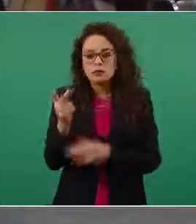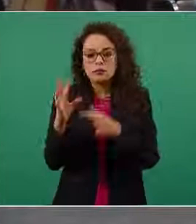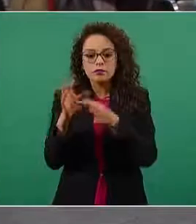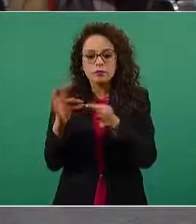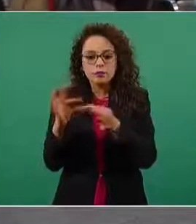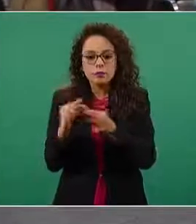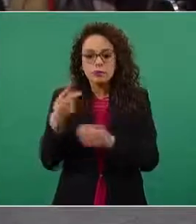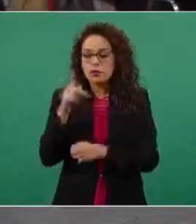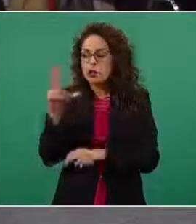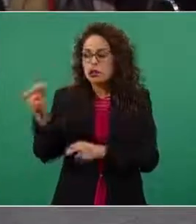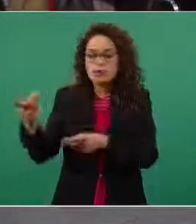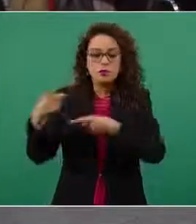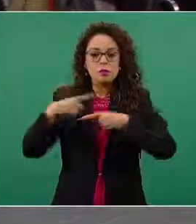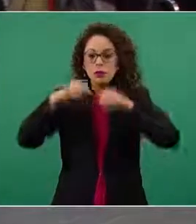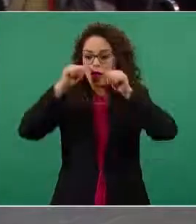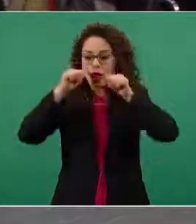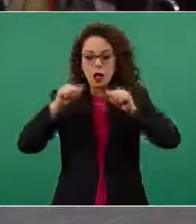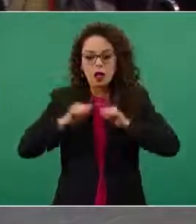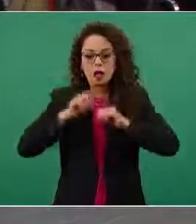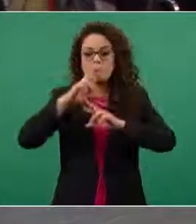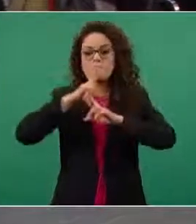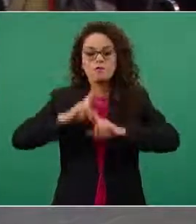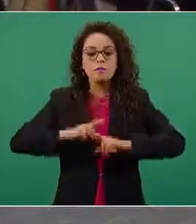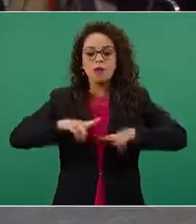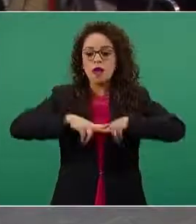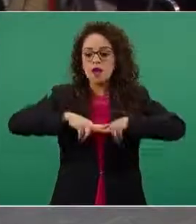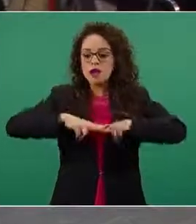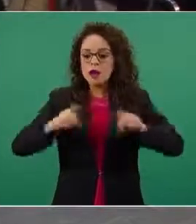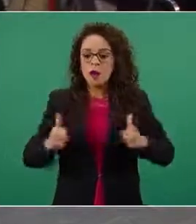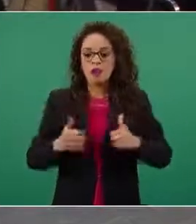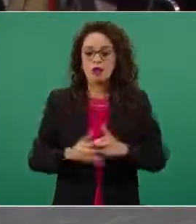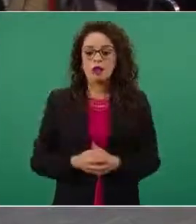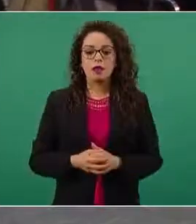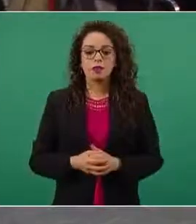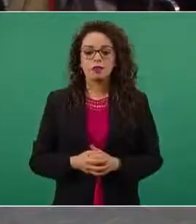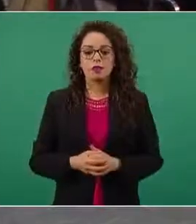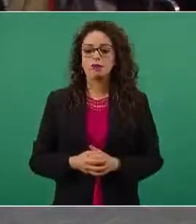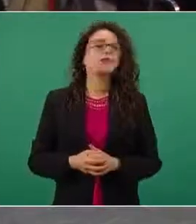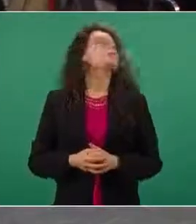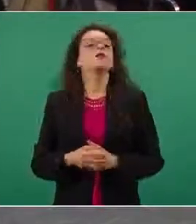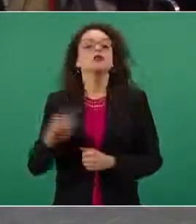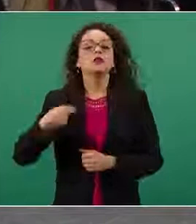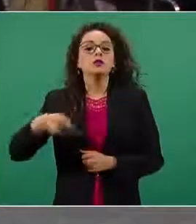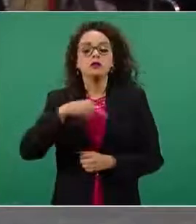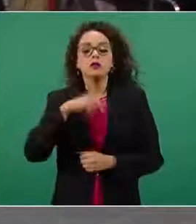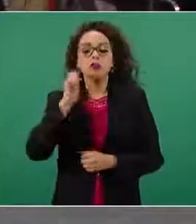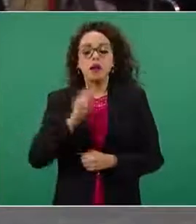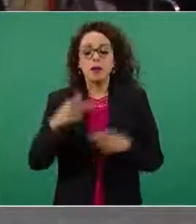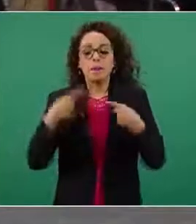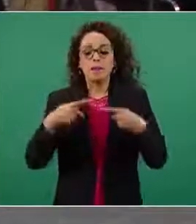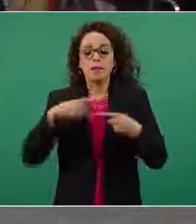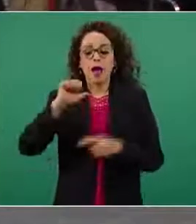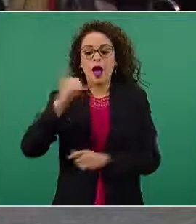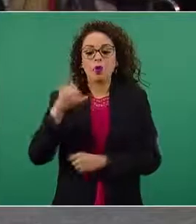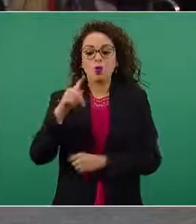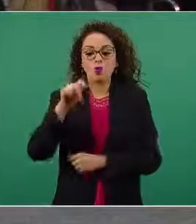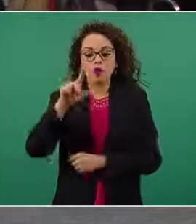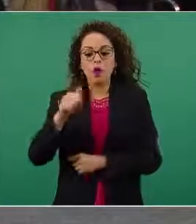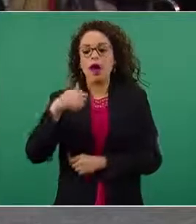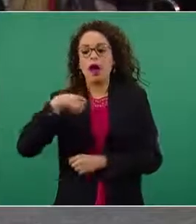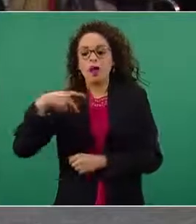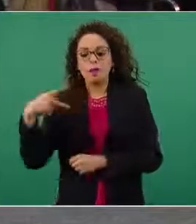atienden y no nos dan respuesta. Hemos estado consultando con gente de Ayutla y dicen, pues es